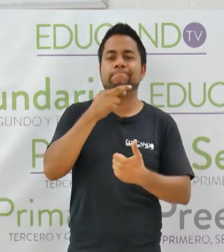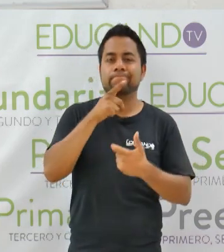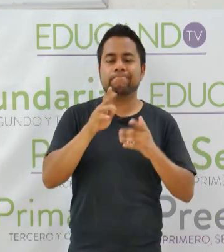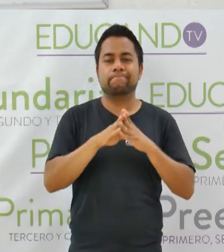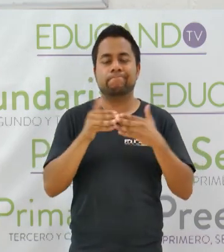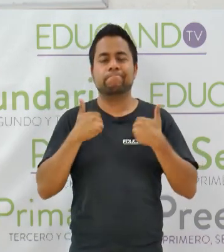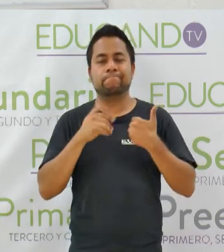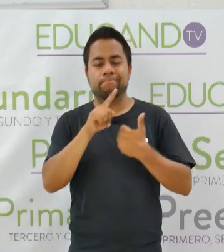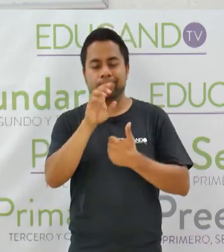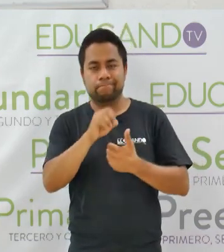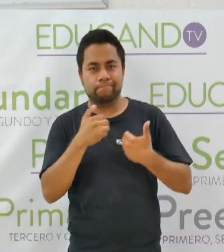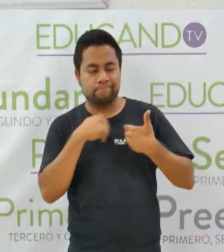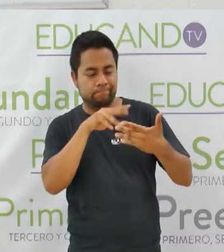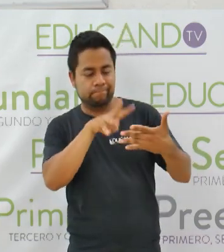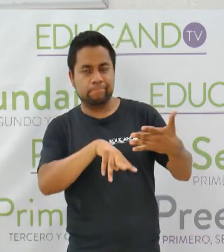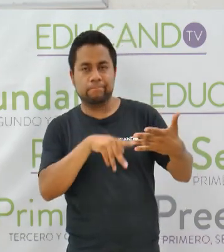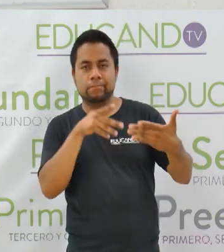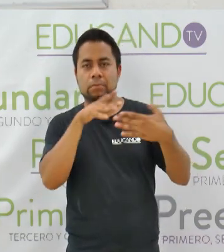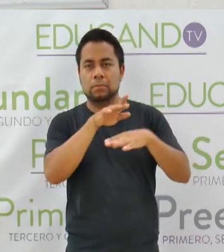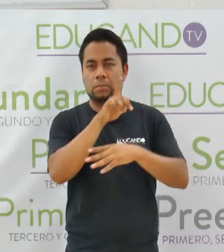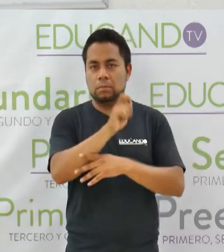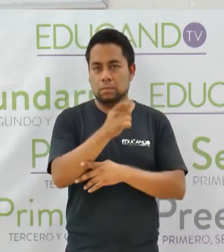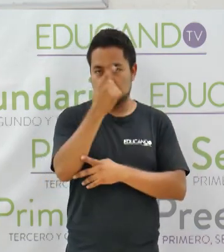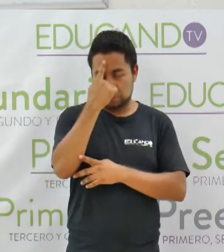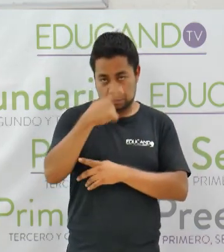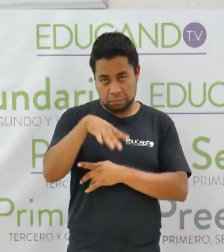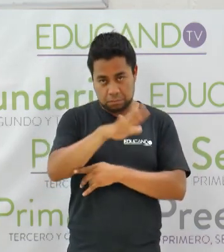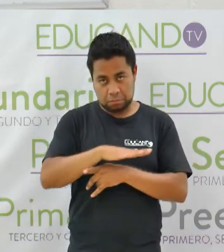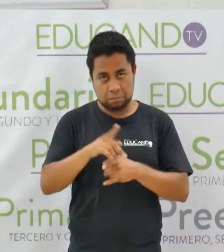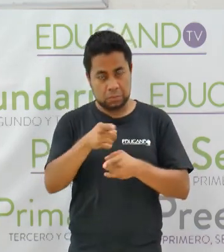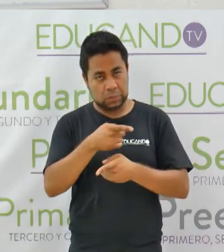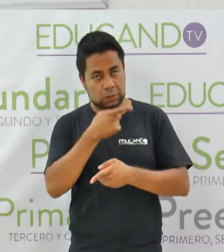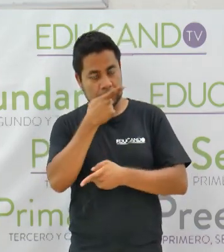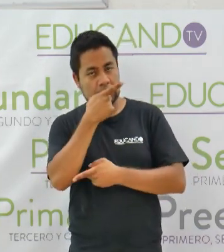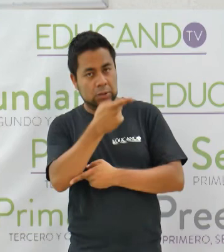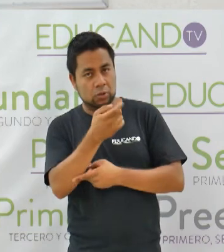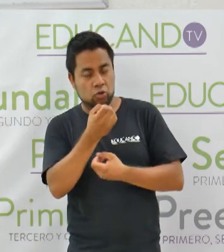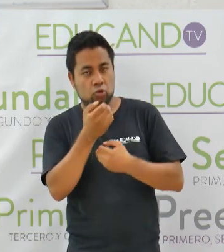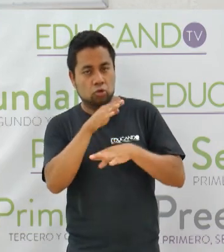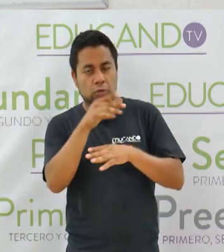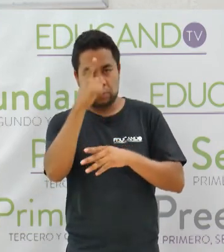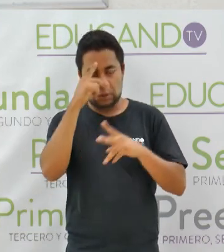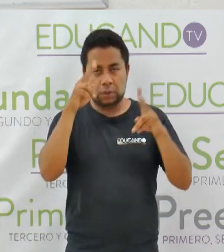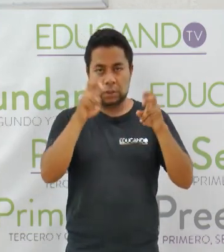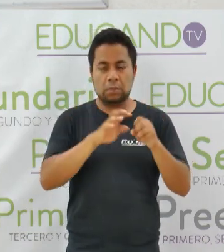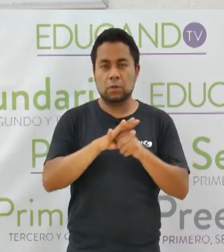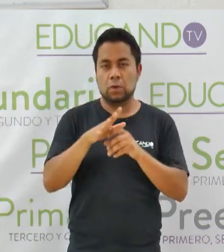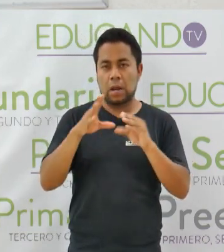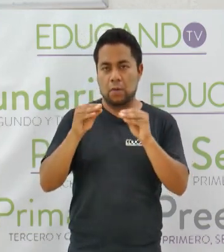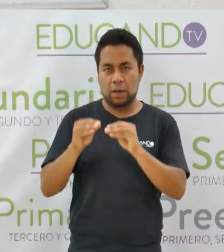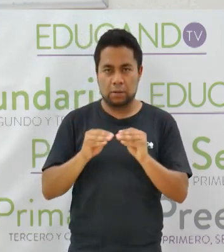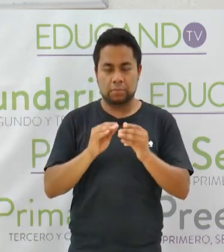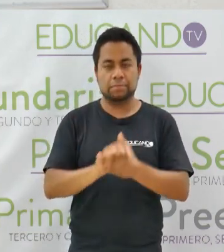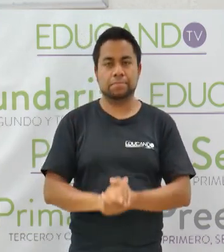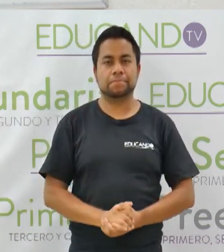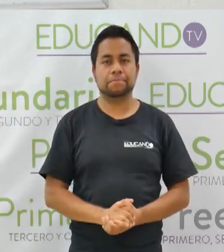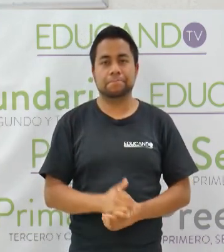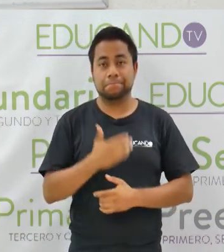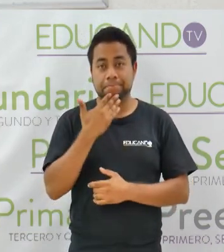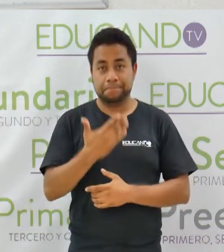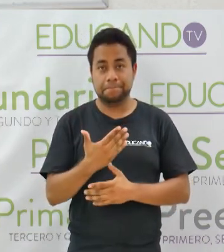un mejor entendimiento y comprensión de lo que tú le estás comentando o del tema del que están hablando.